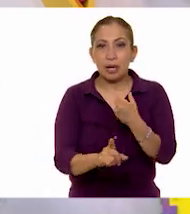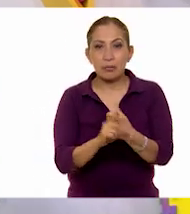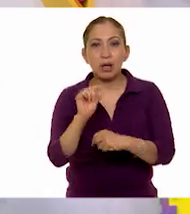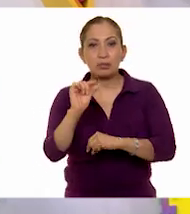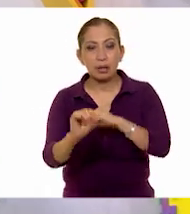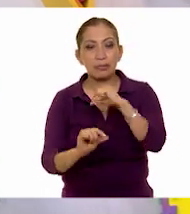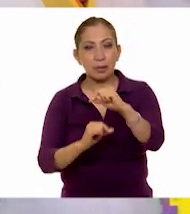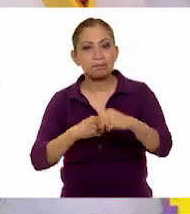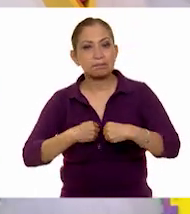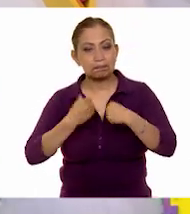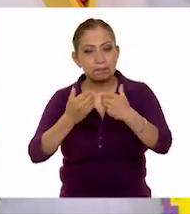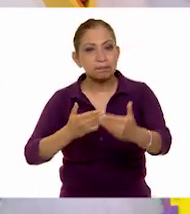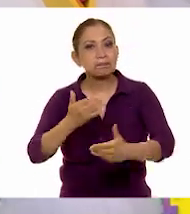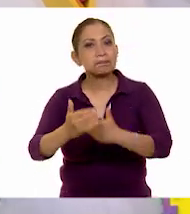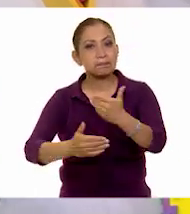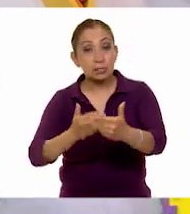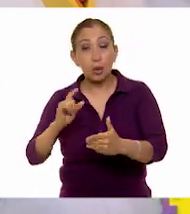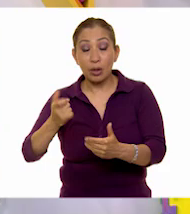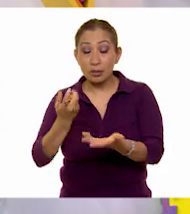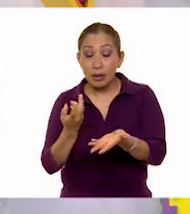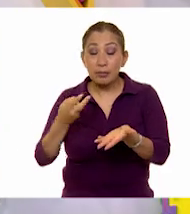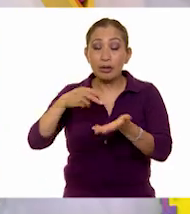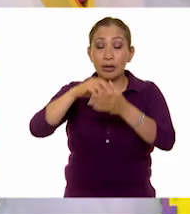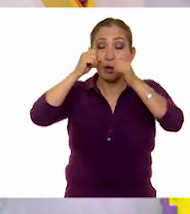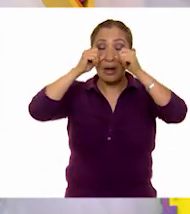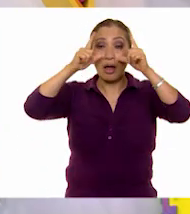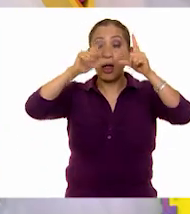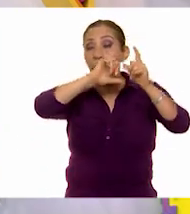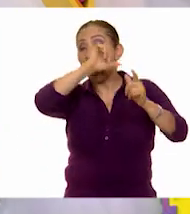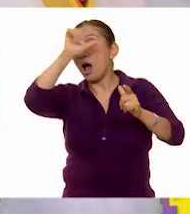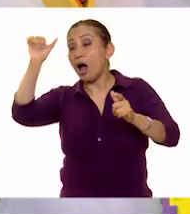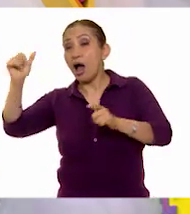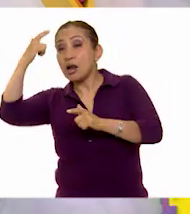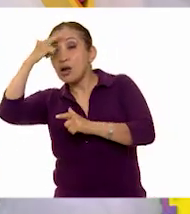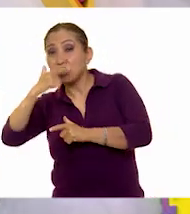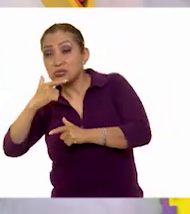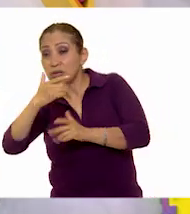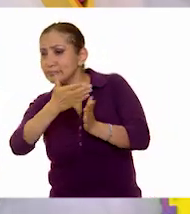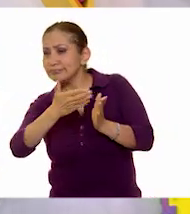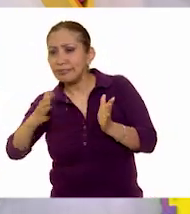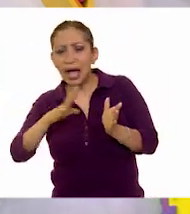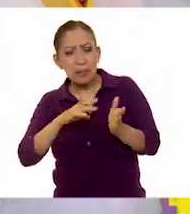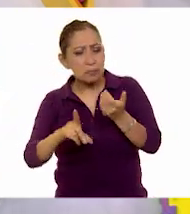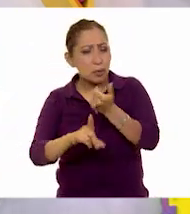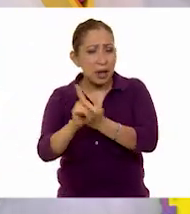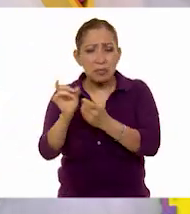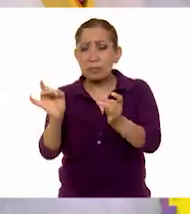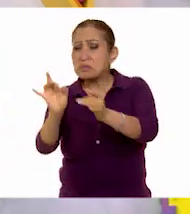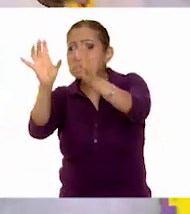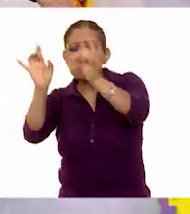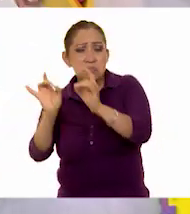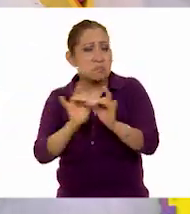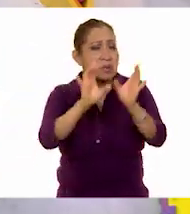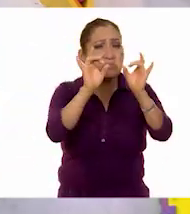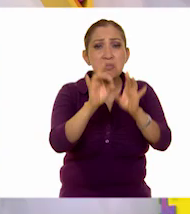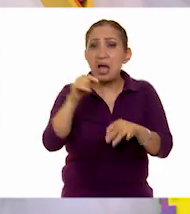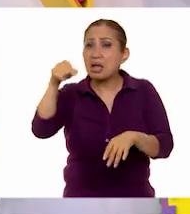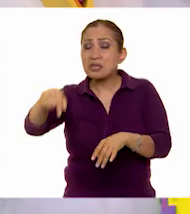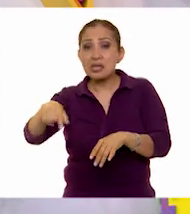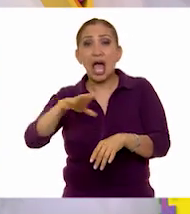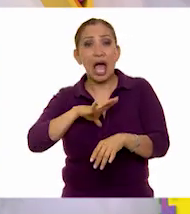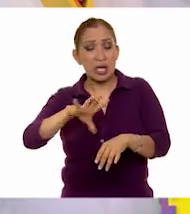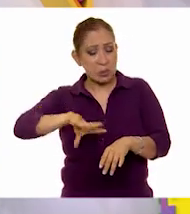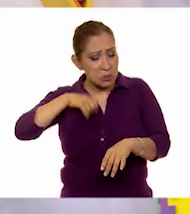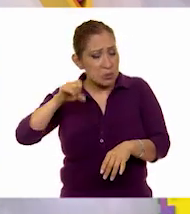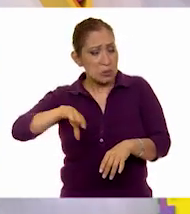van presentando, desde que nos levantamos hasta que nos acostamos. Ahí está, ahí está, ahí está